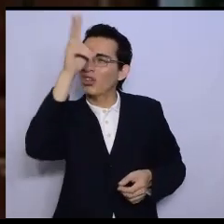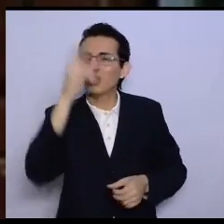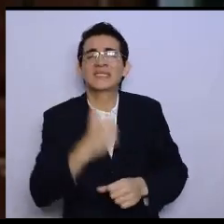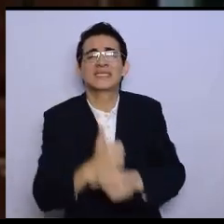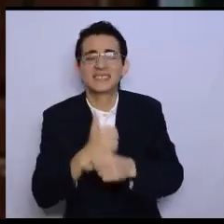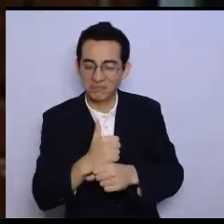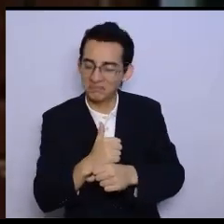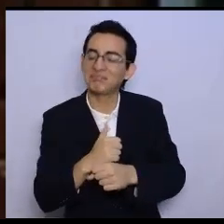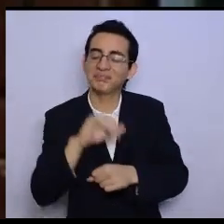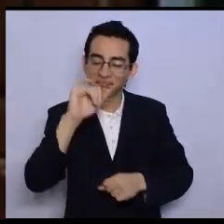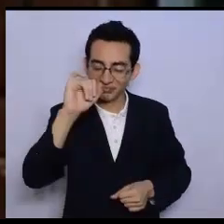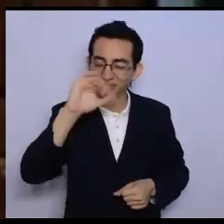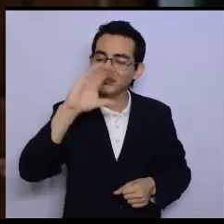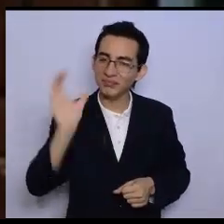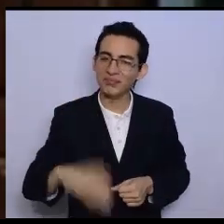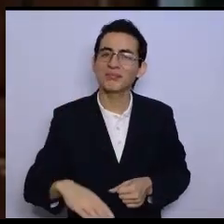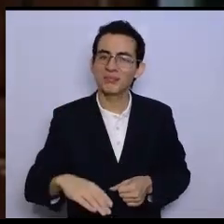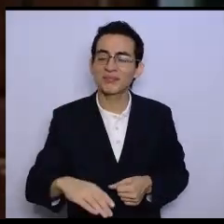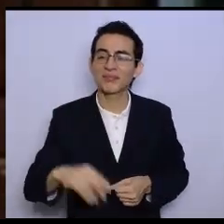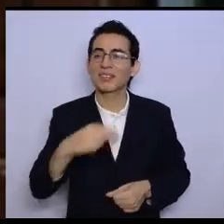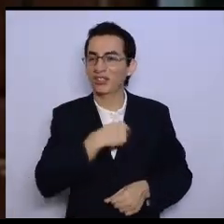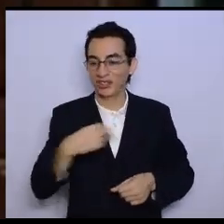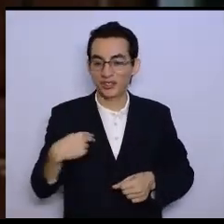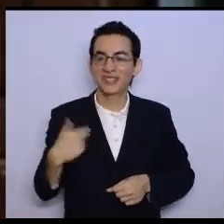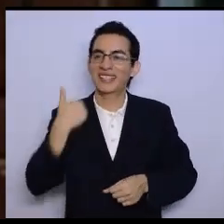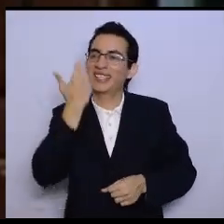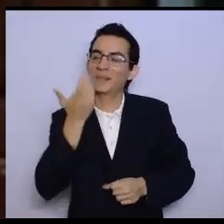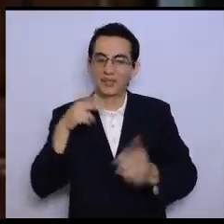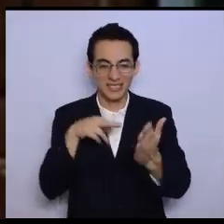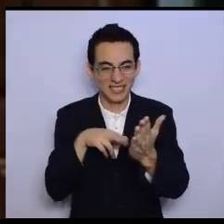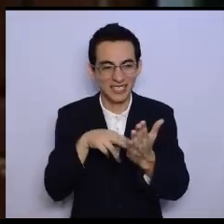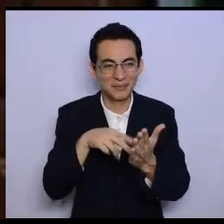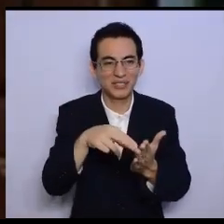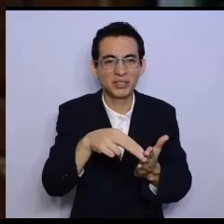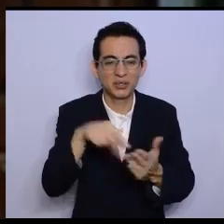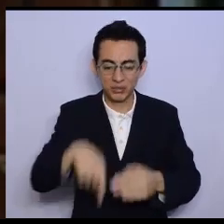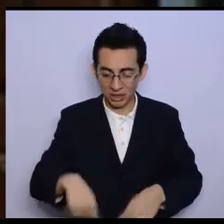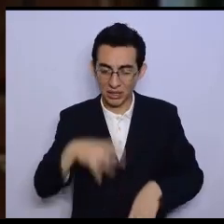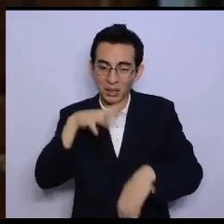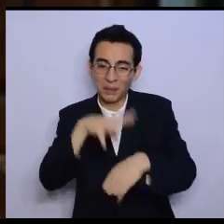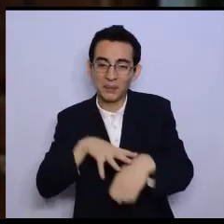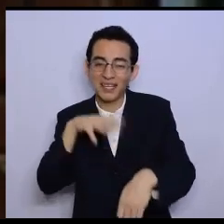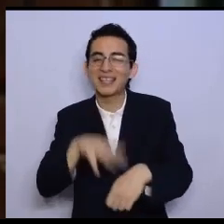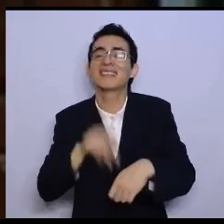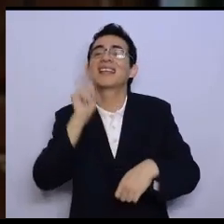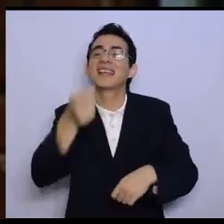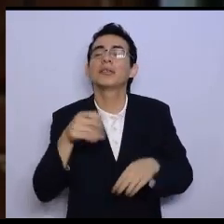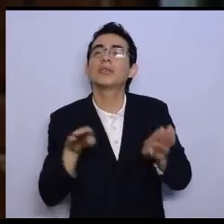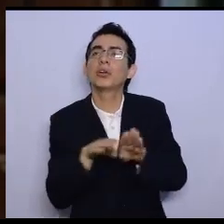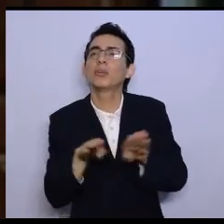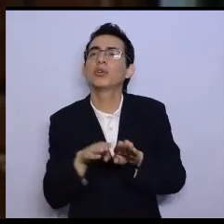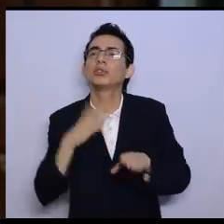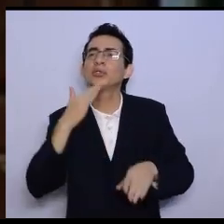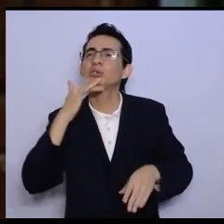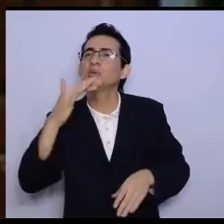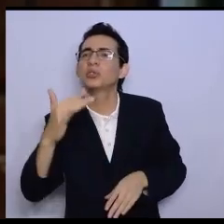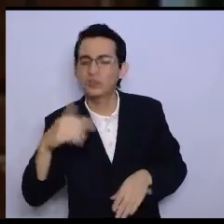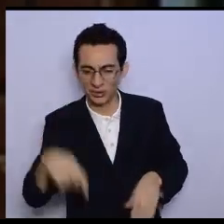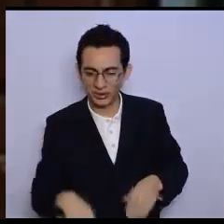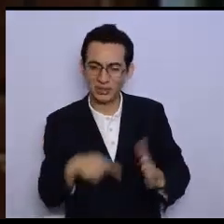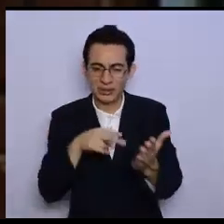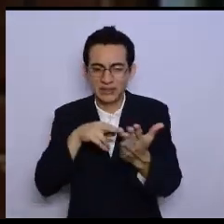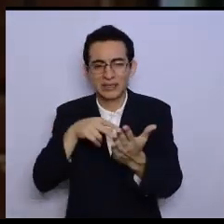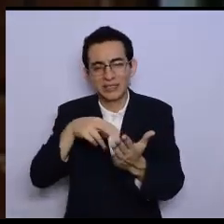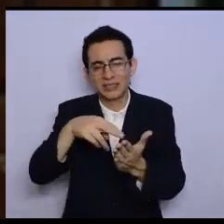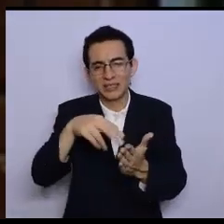que camines por la senda de la santidad es porque nuestros pies se han ensuciado, ¿verdad? Y nos aflige el darnos cuenta